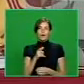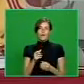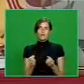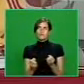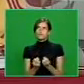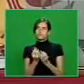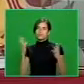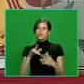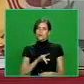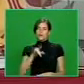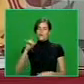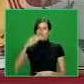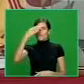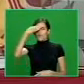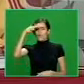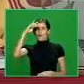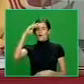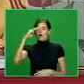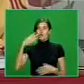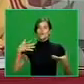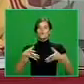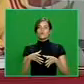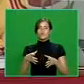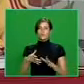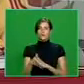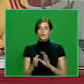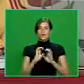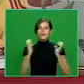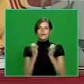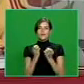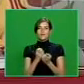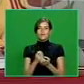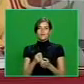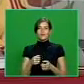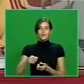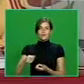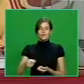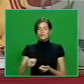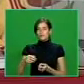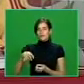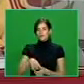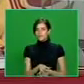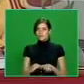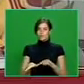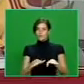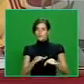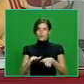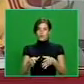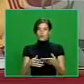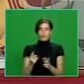de cubana de Aviación con un grupo de un equipo de esgrimistas que venía de una competencia